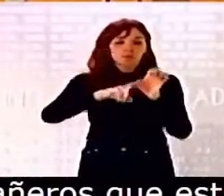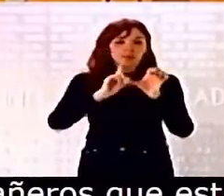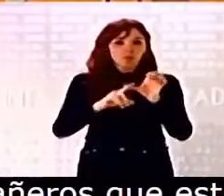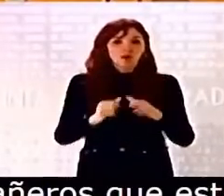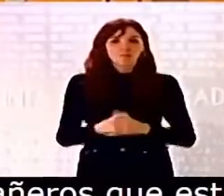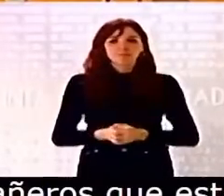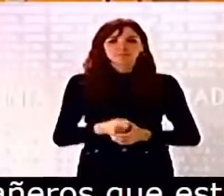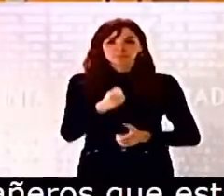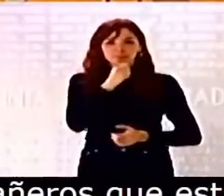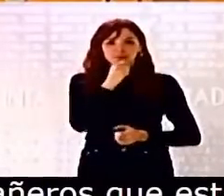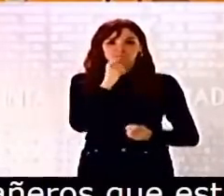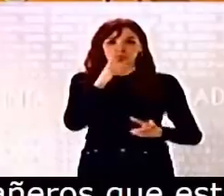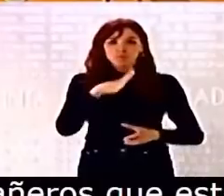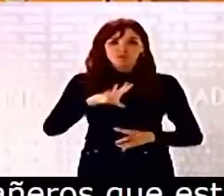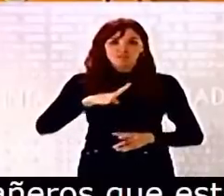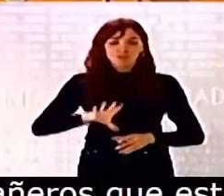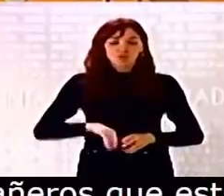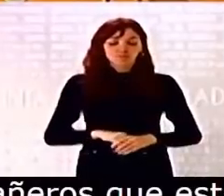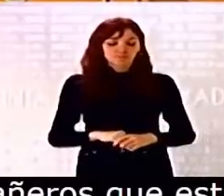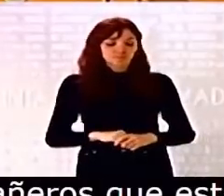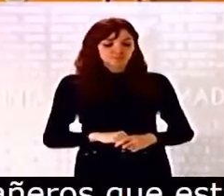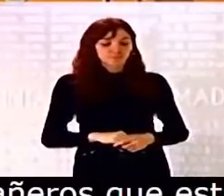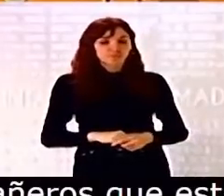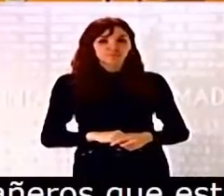El micrófono, Rocío, por favor.